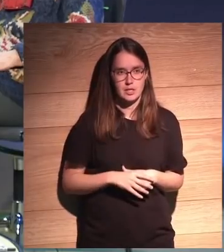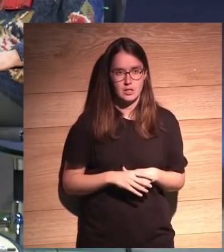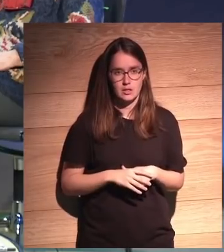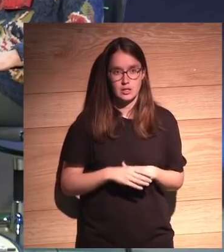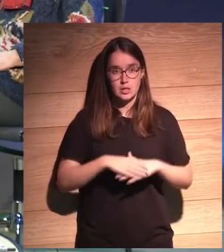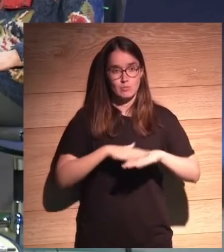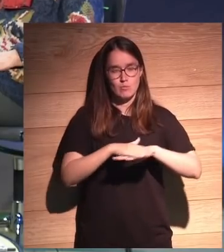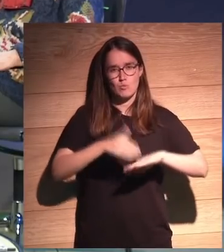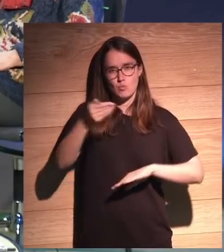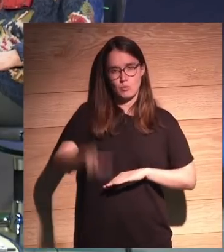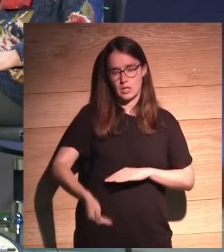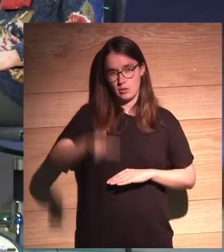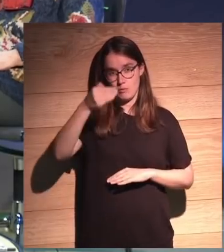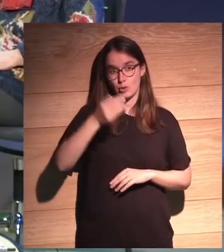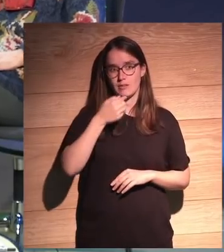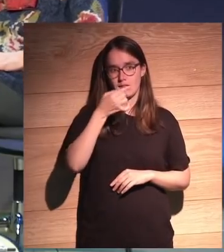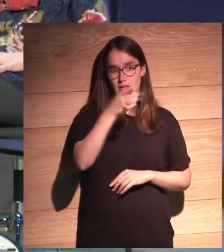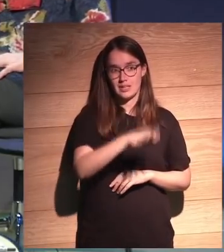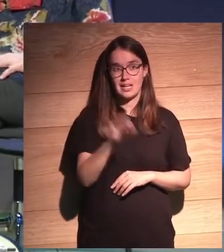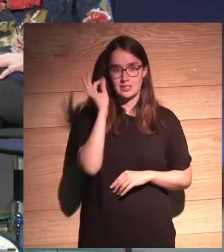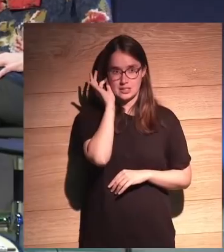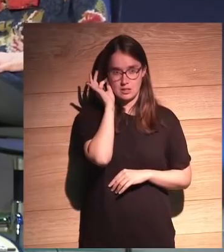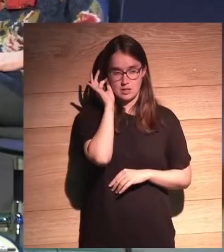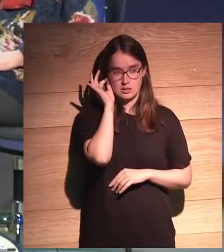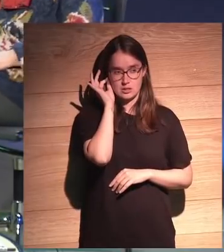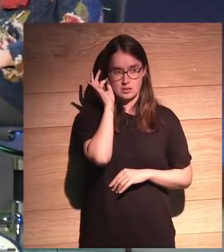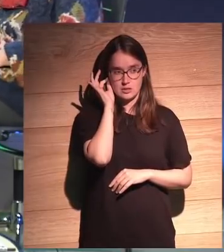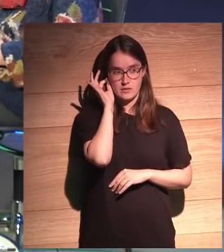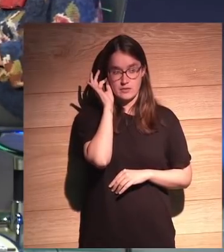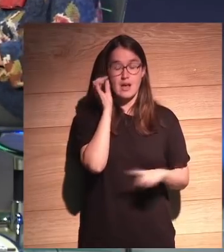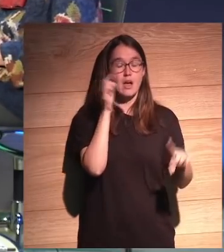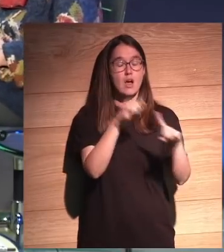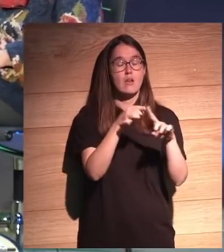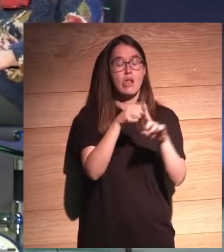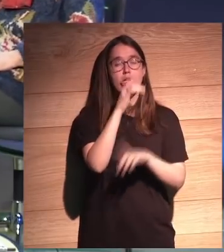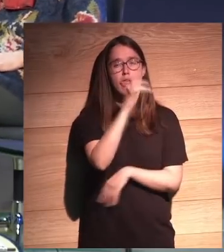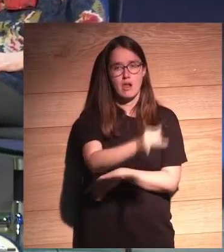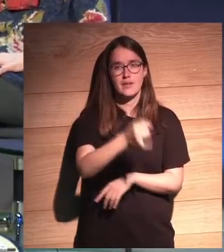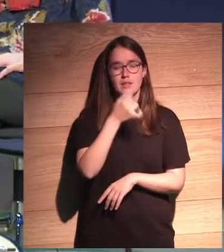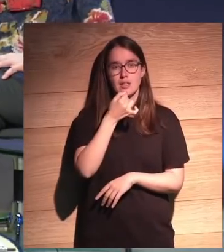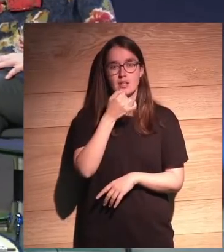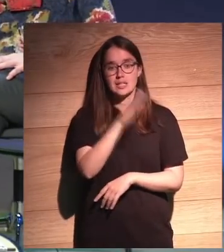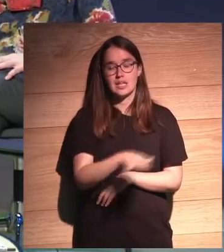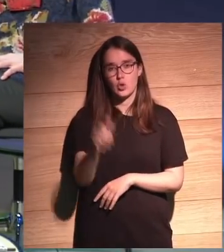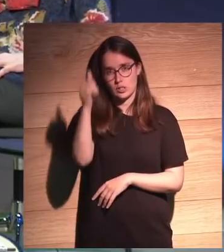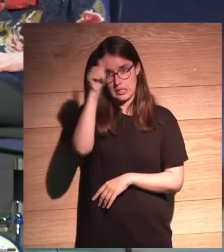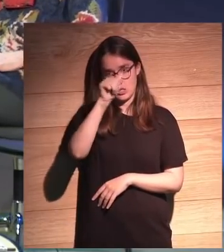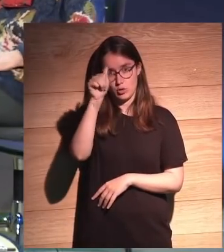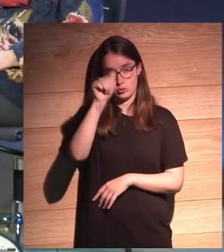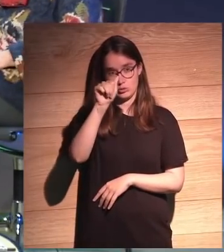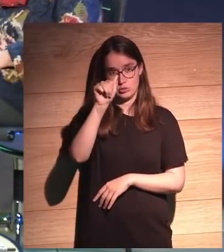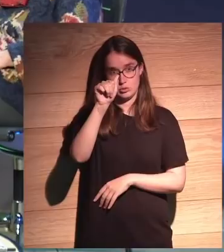es fundamental decirles a las niñas, tenemos referentes, y decirles a los niños,